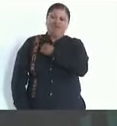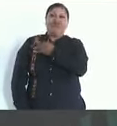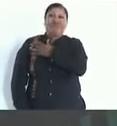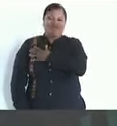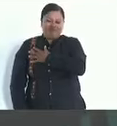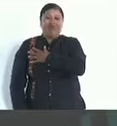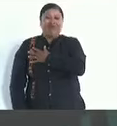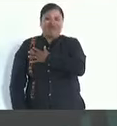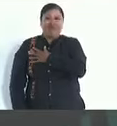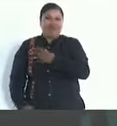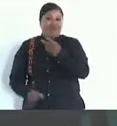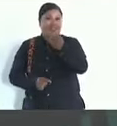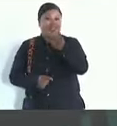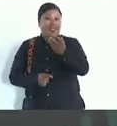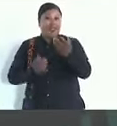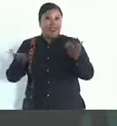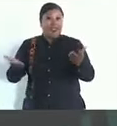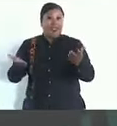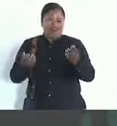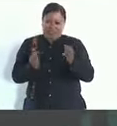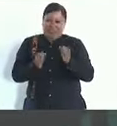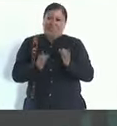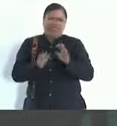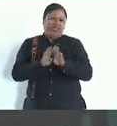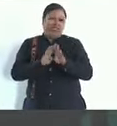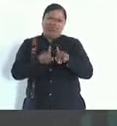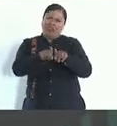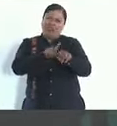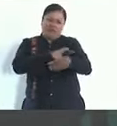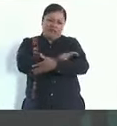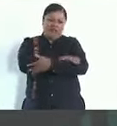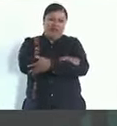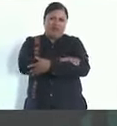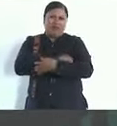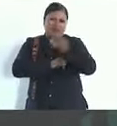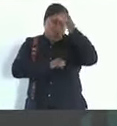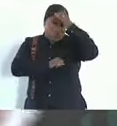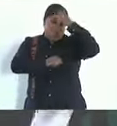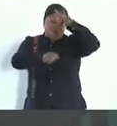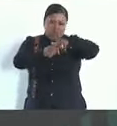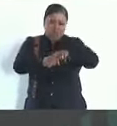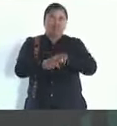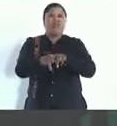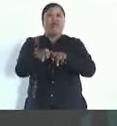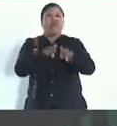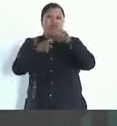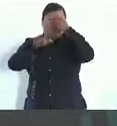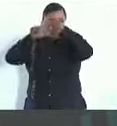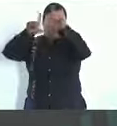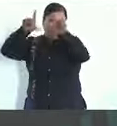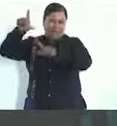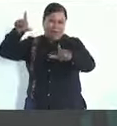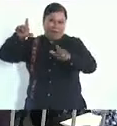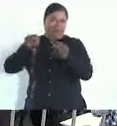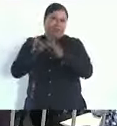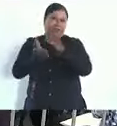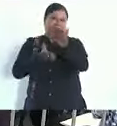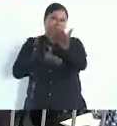significado eterno y profundo de la grandeza cultural del pueblo de México. Muchísimas